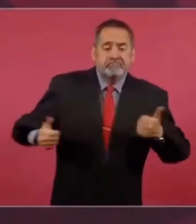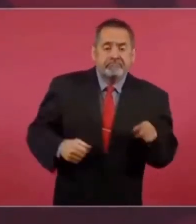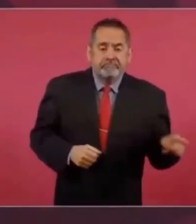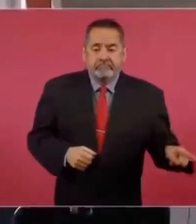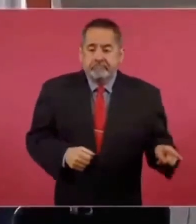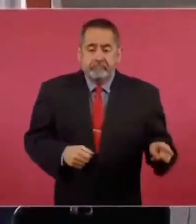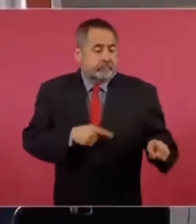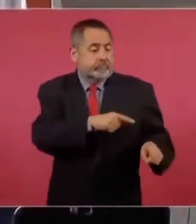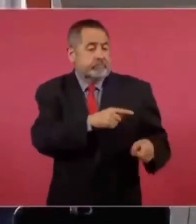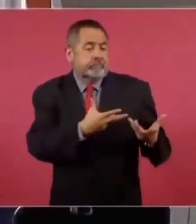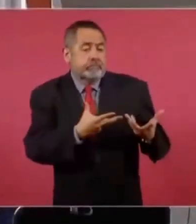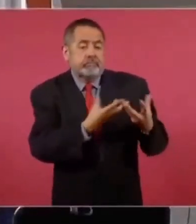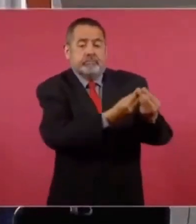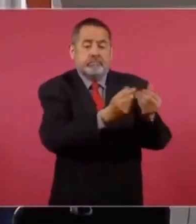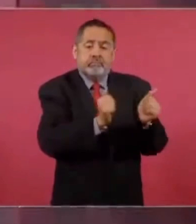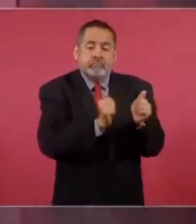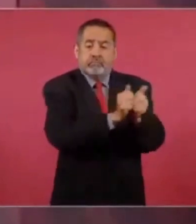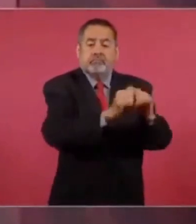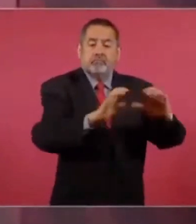estaban con el régimen,